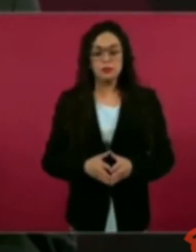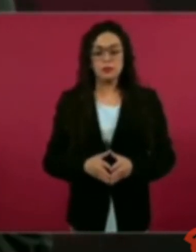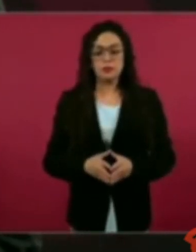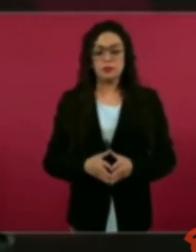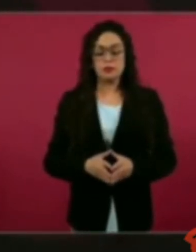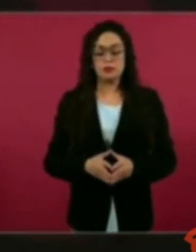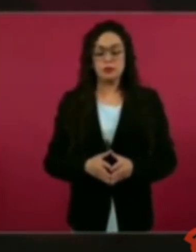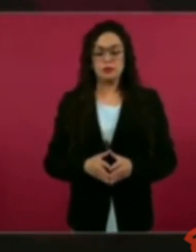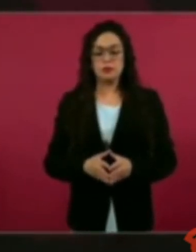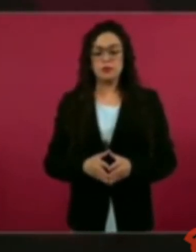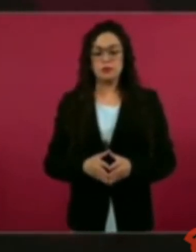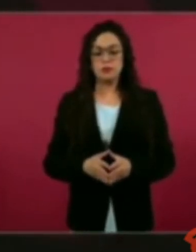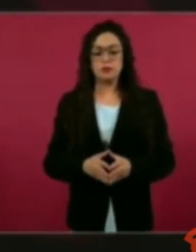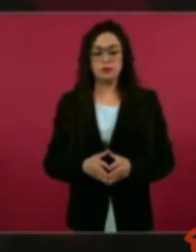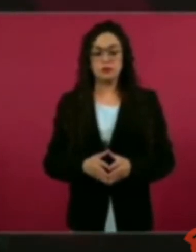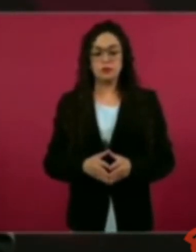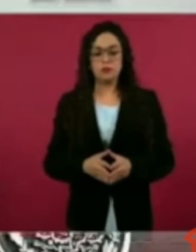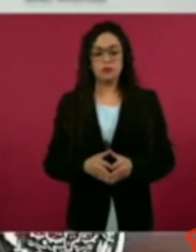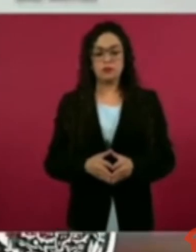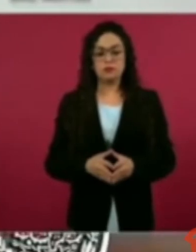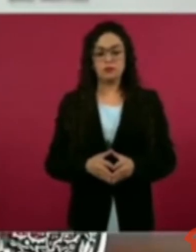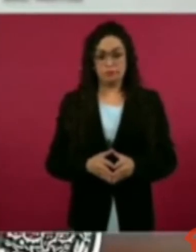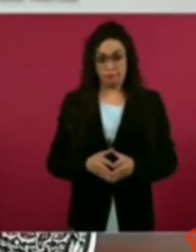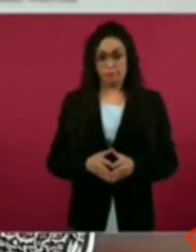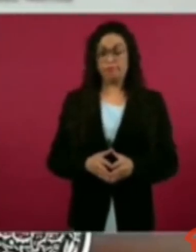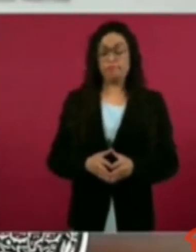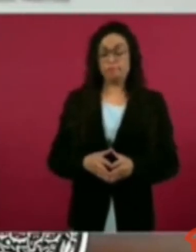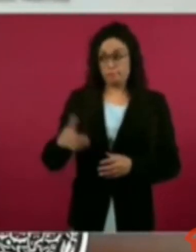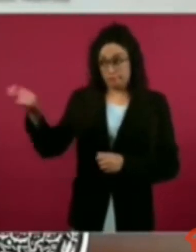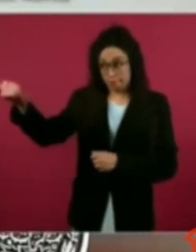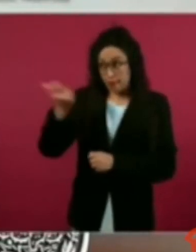sobornos por protección.